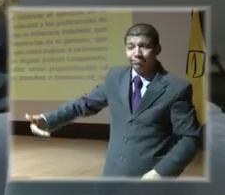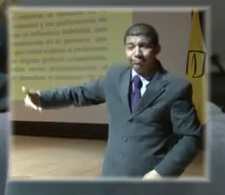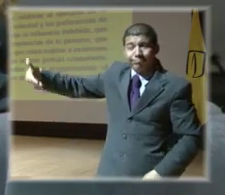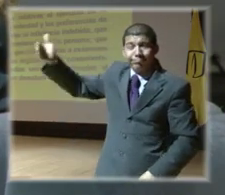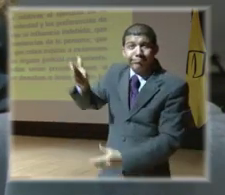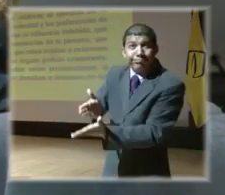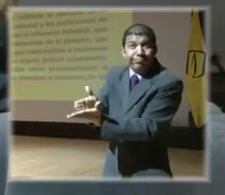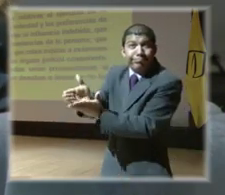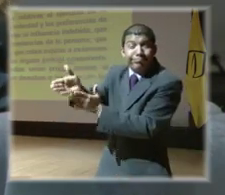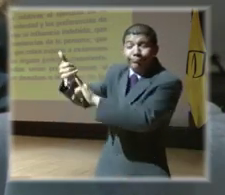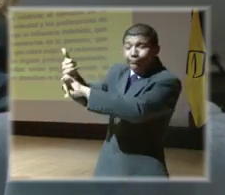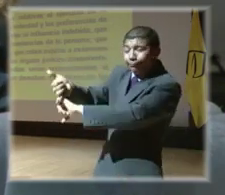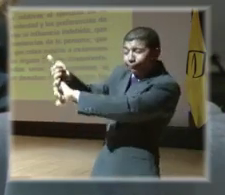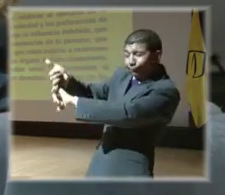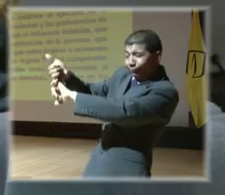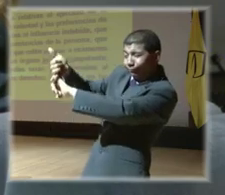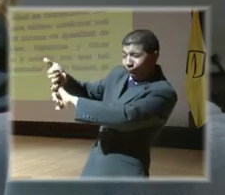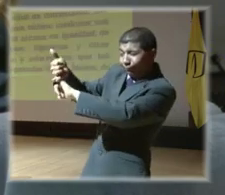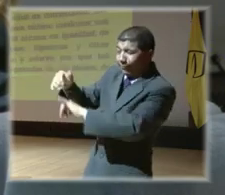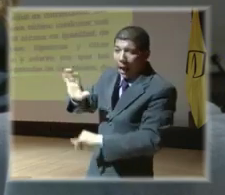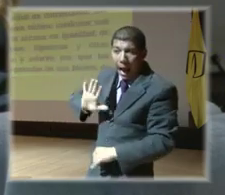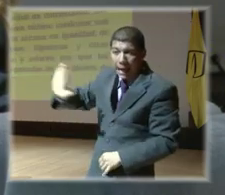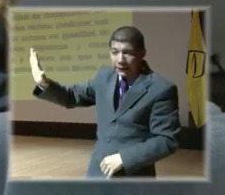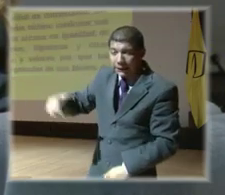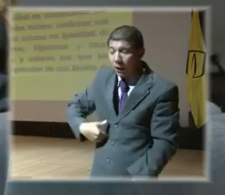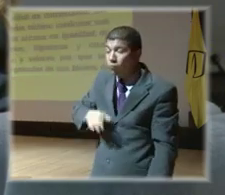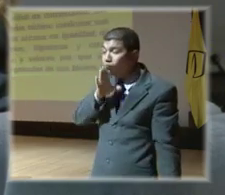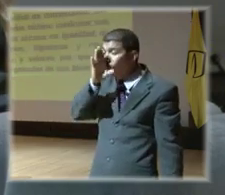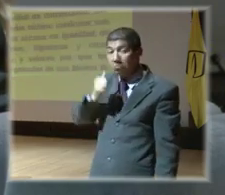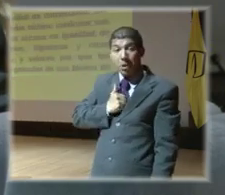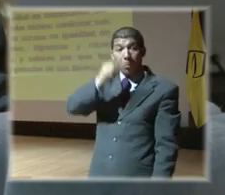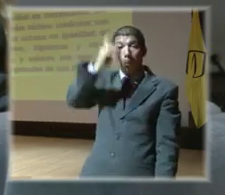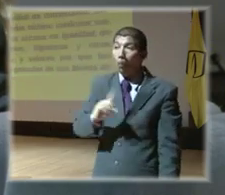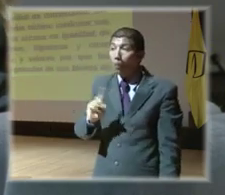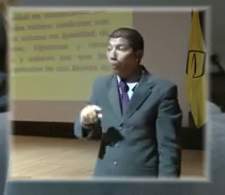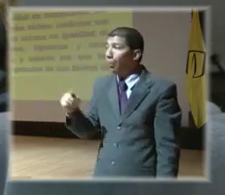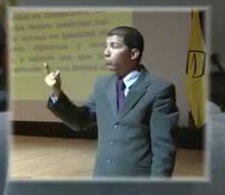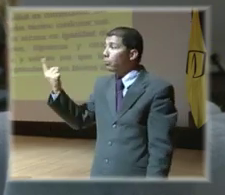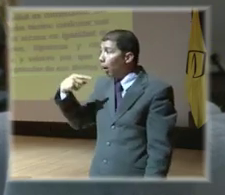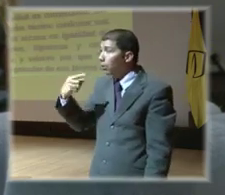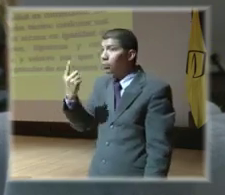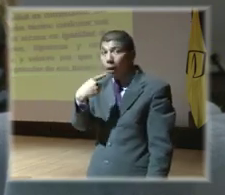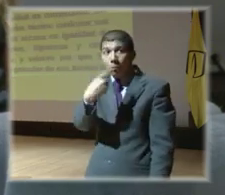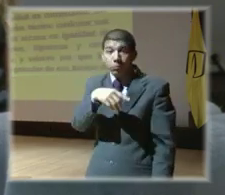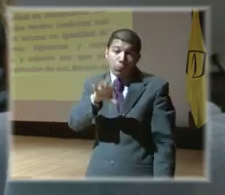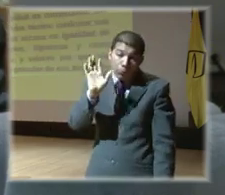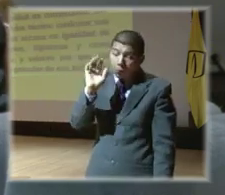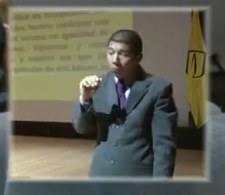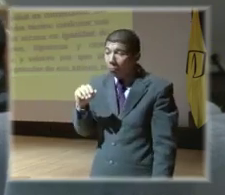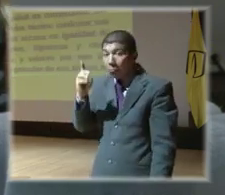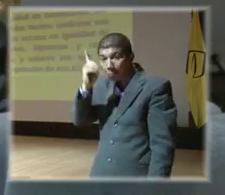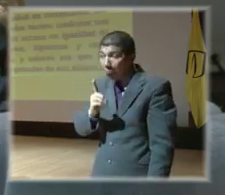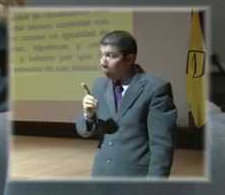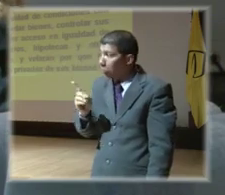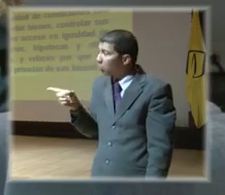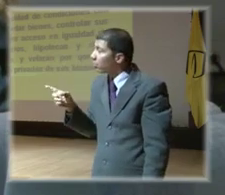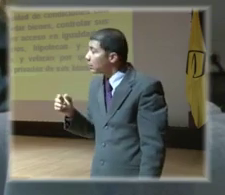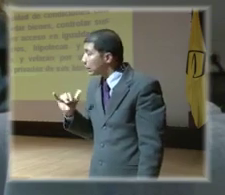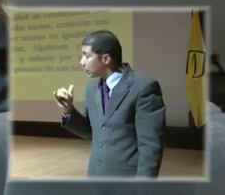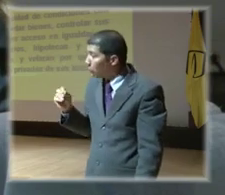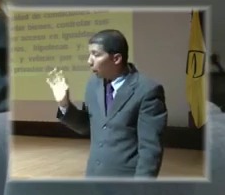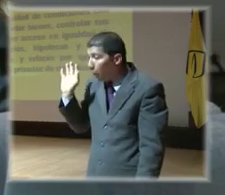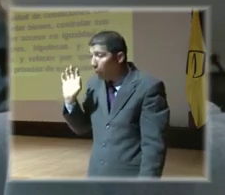dependiendo de otro en sus decisiones, es decir, no tomándolas autónomamente, lo que va a pasar es que cuando la persona que